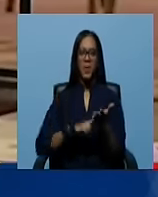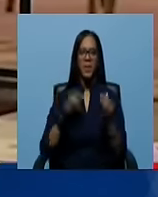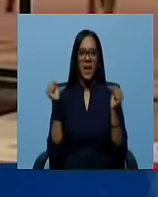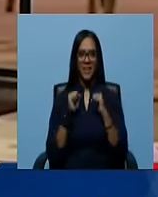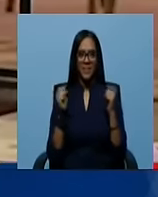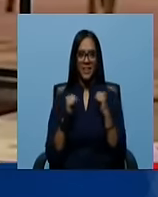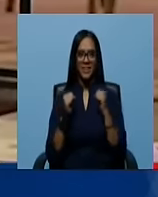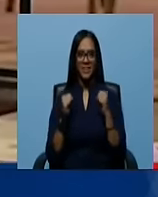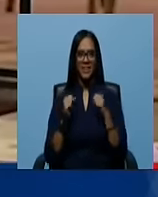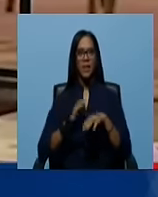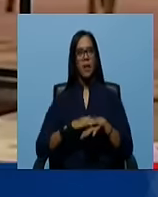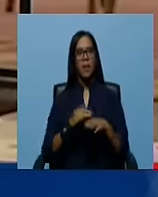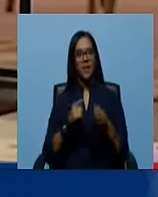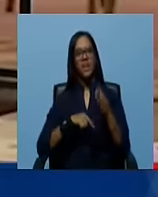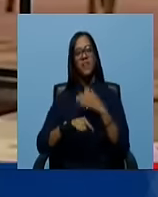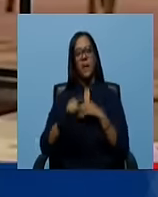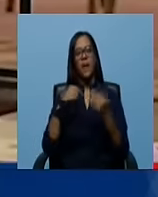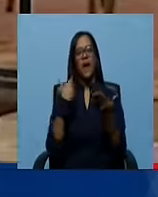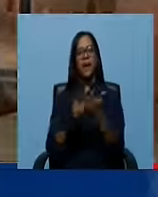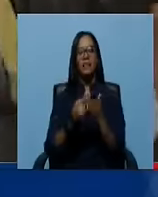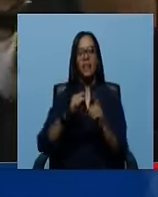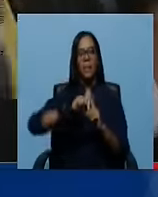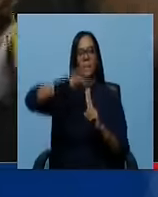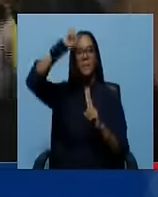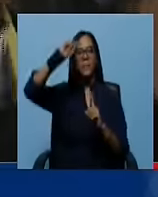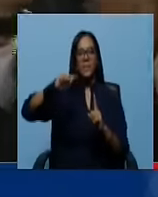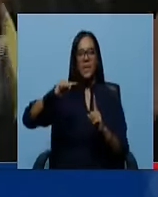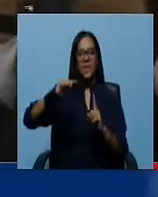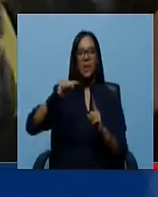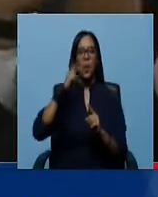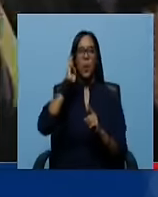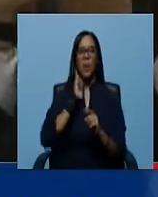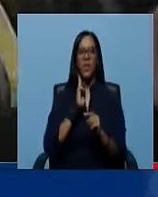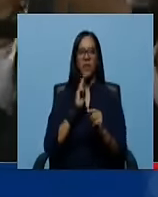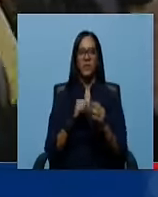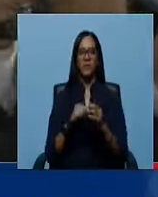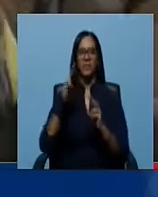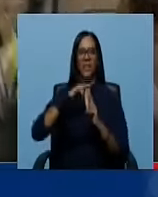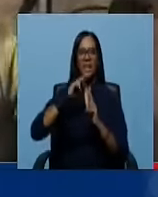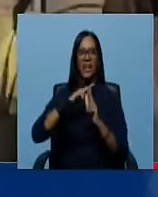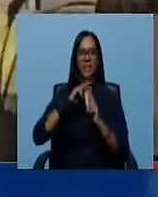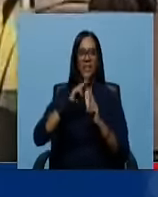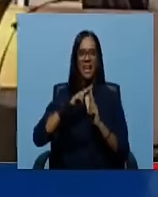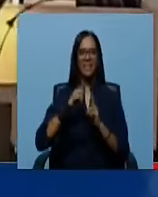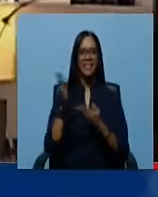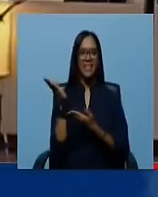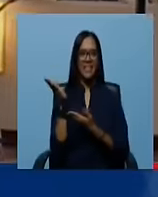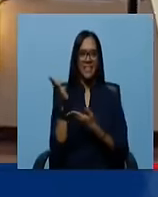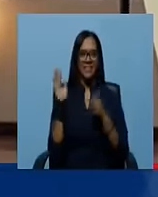Mérida porque vamos hasta el Pico Bolívar. El Táchira allá en Capacho.